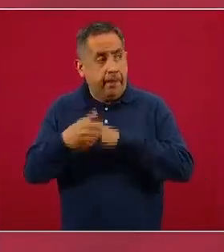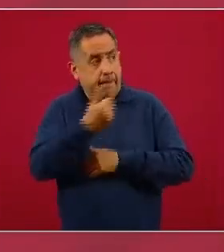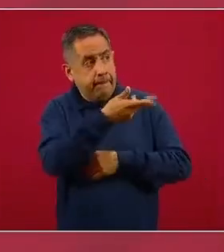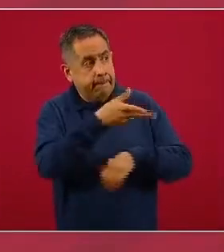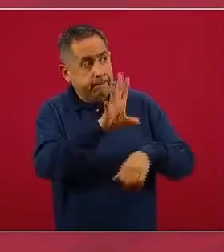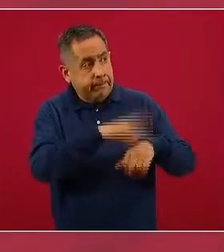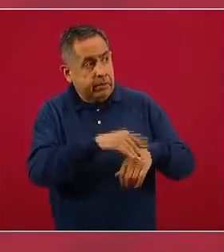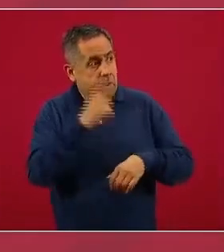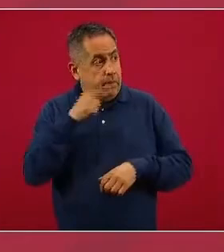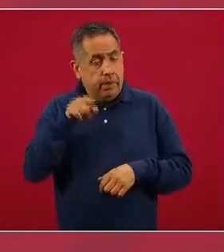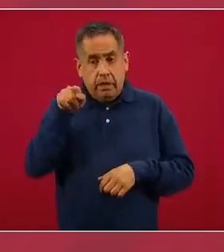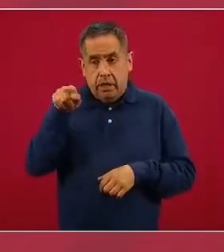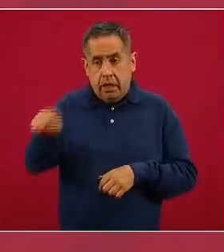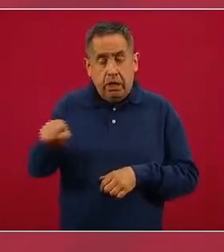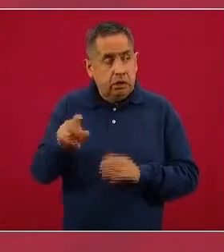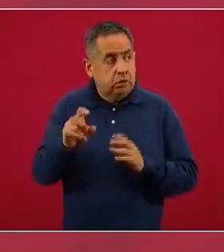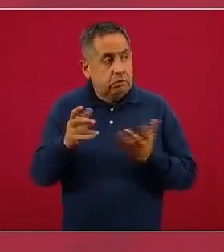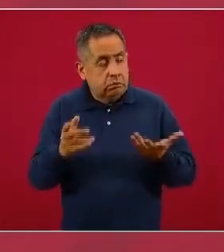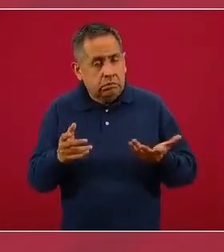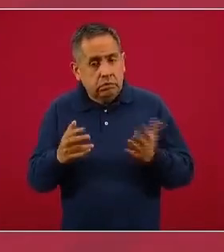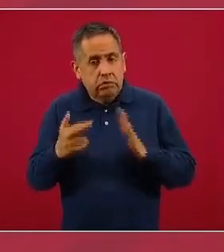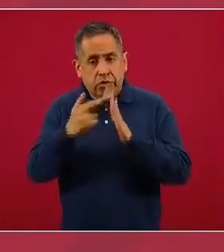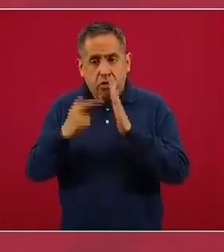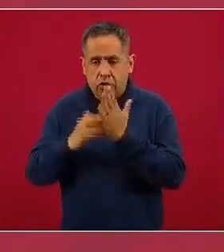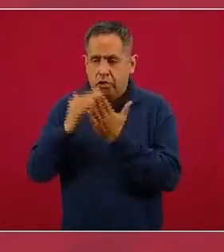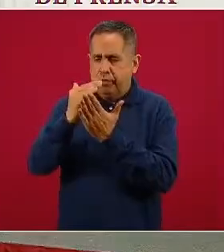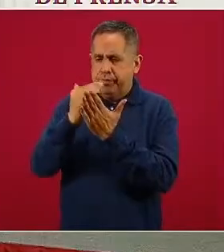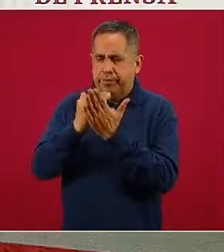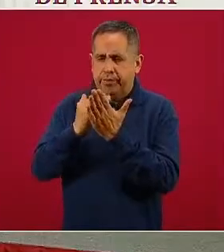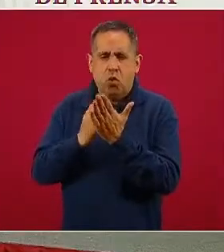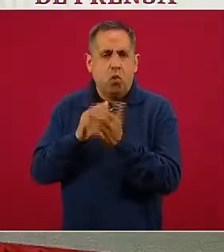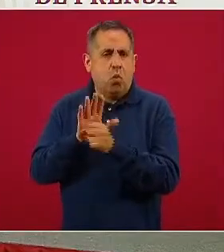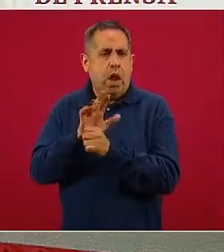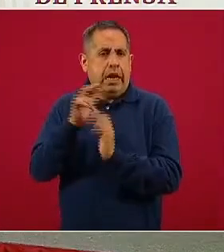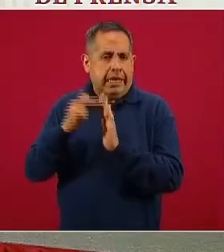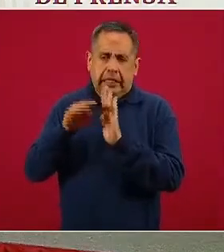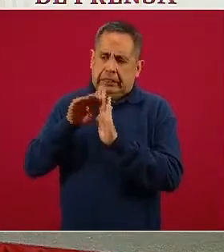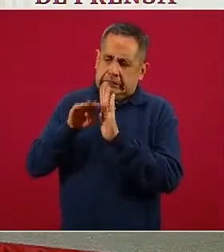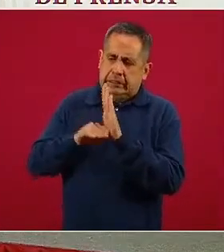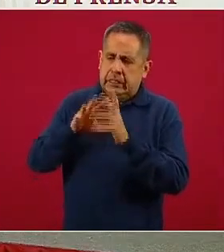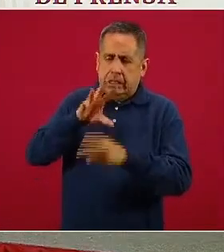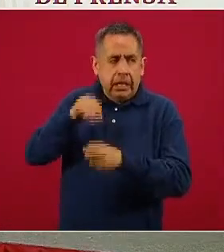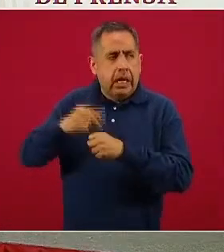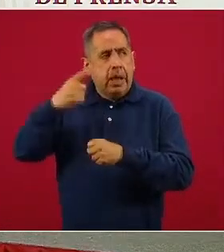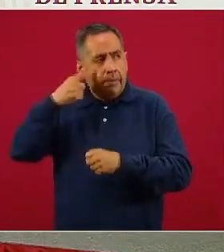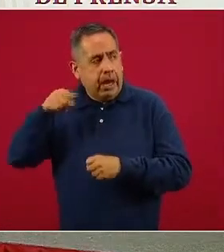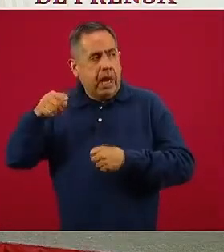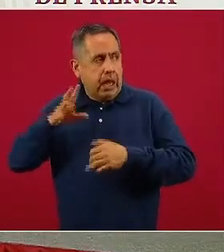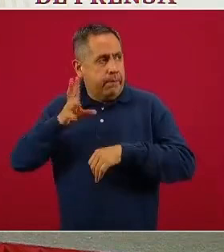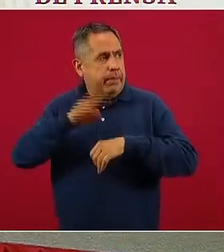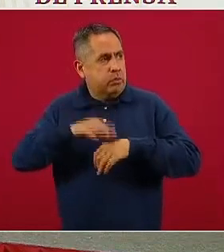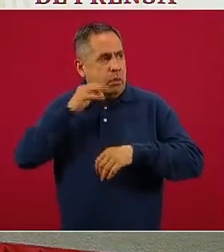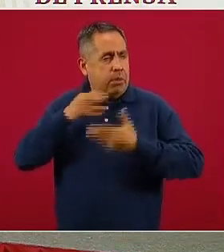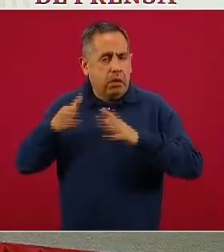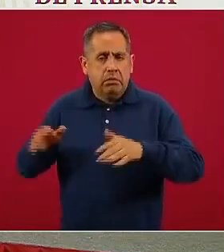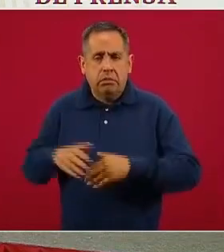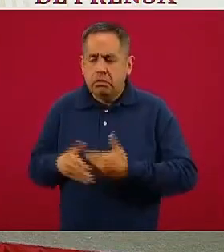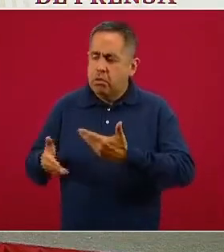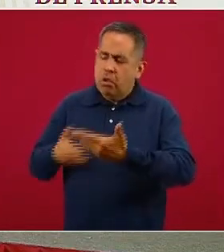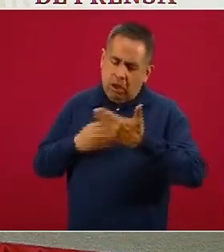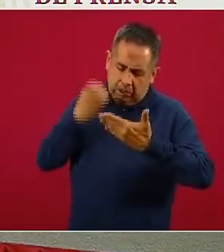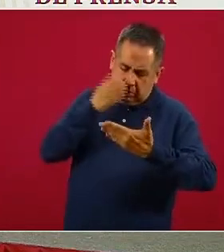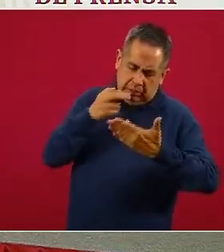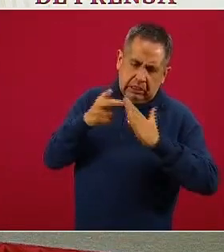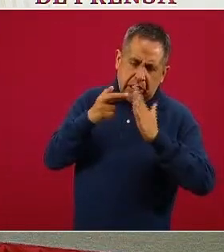solicitud acompañada del protocolo que ellos implementarían en esta sede para poder sesionar. Se hizo la revisión